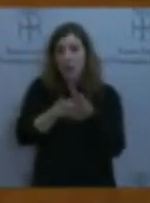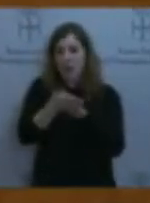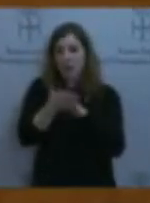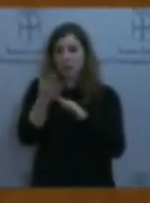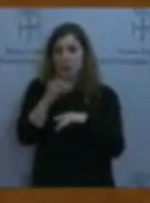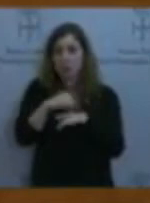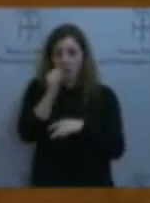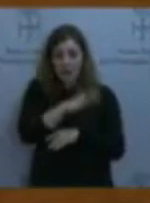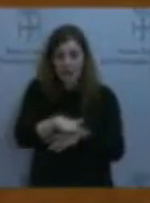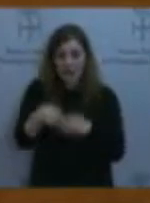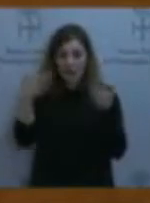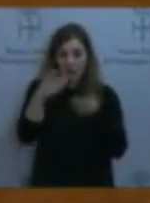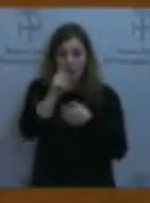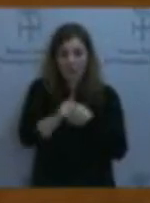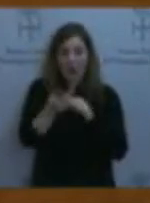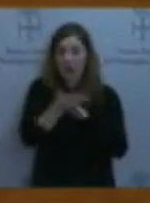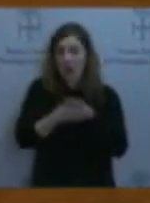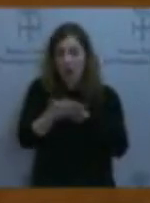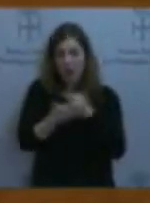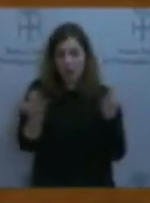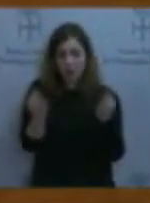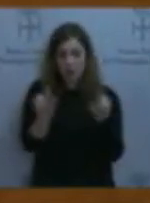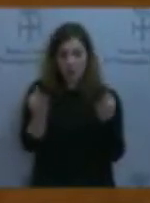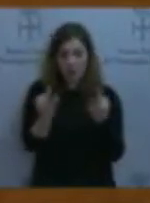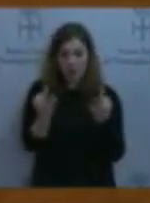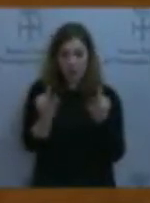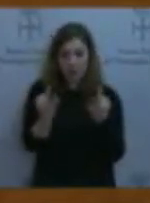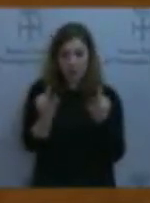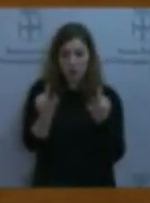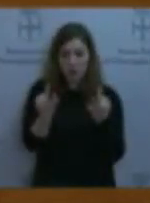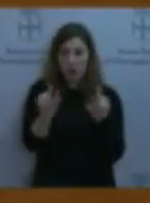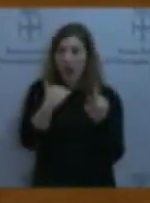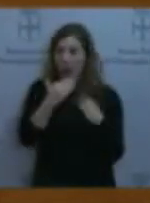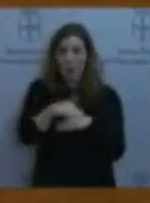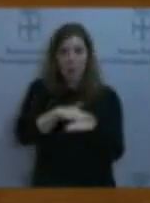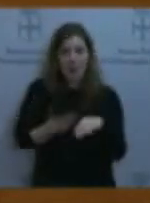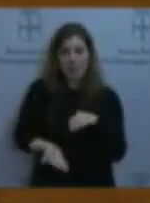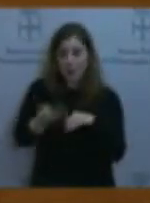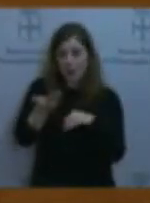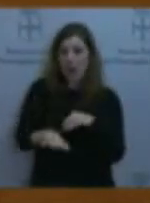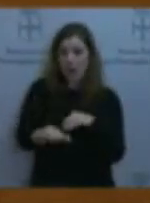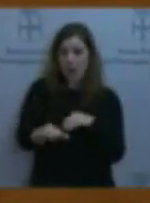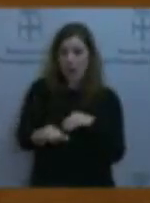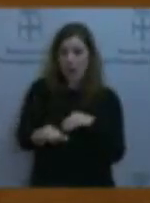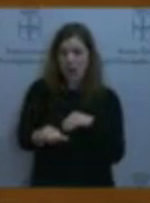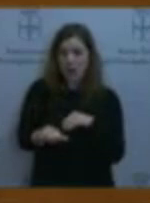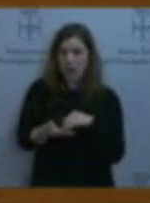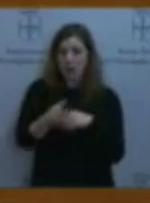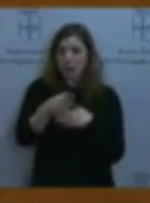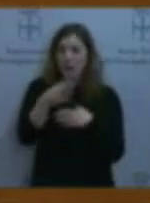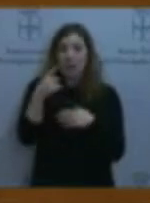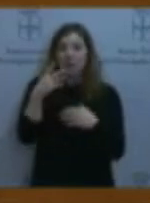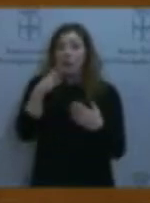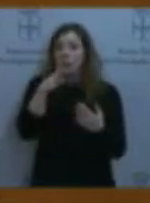de una parte esencial, de una pieza clave para lo que va a ser encaixar el complejo puzzle